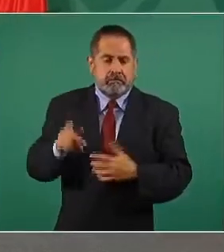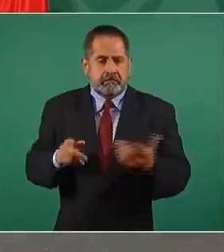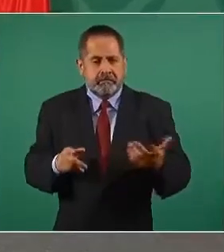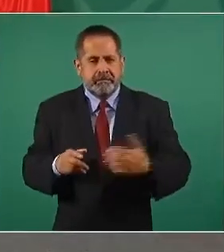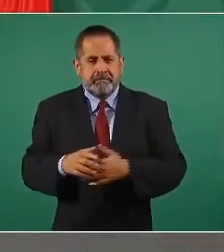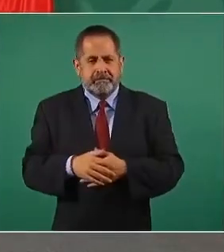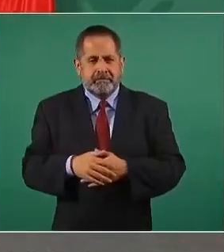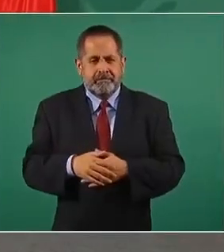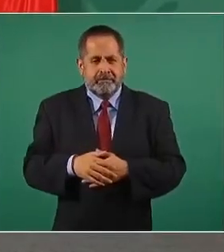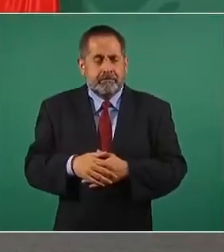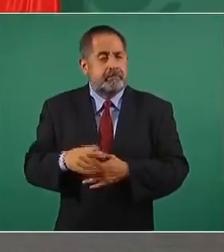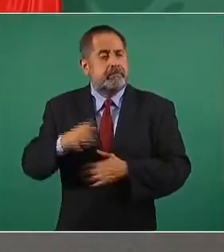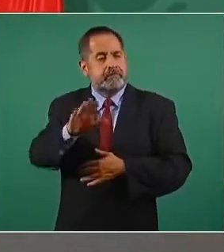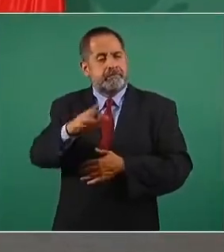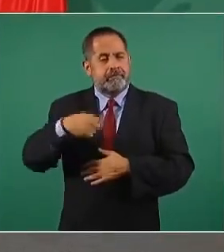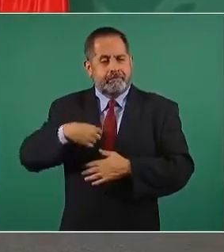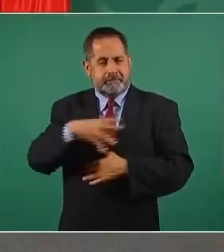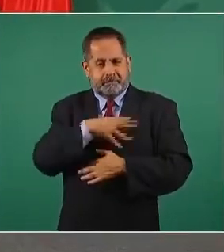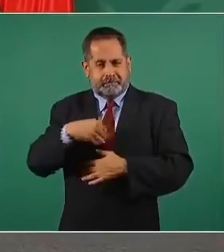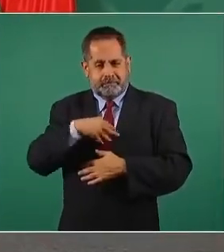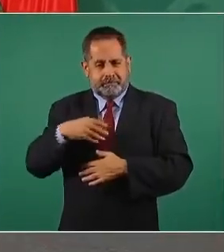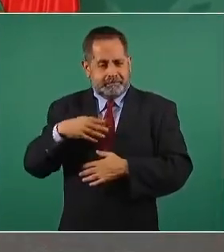Mi hijo Jesús,